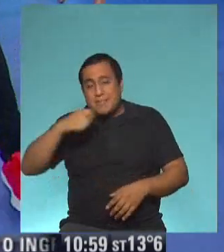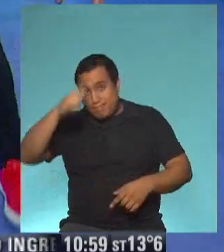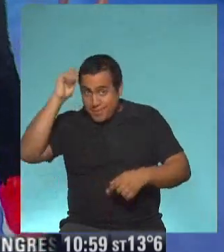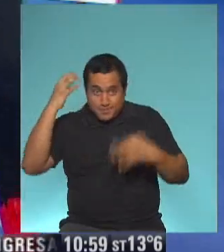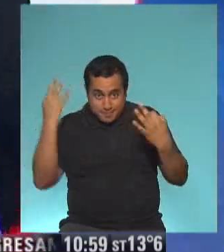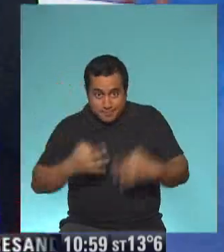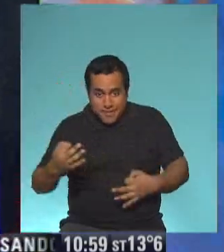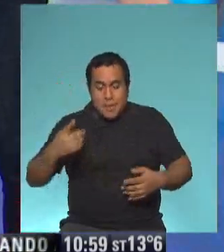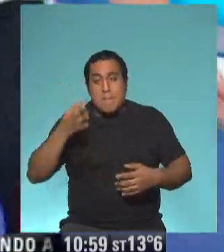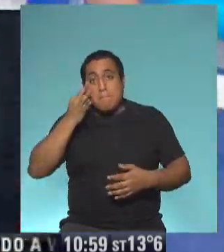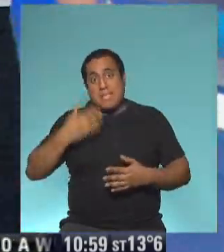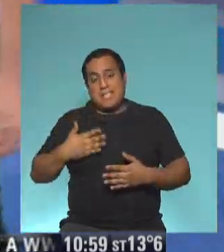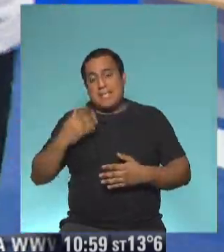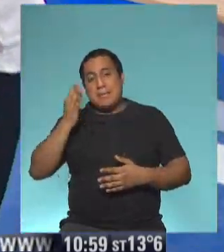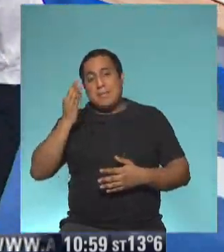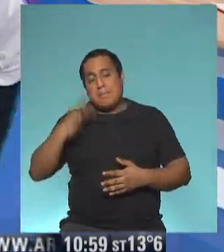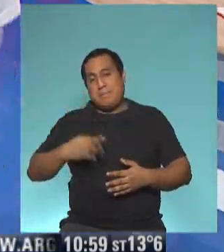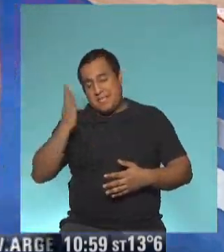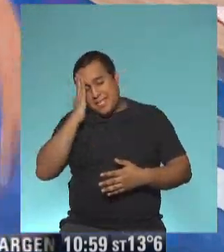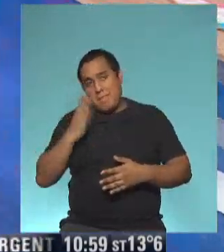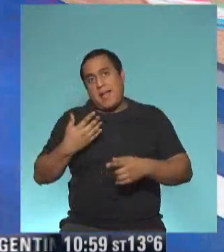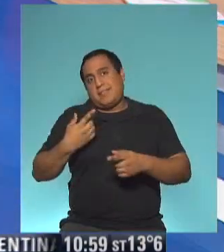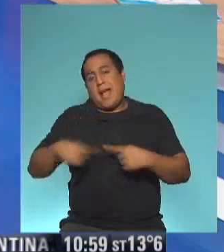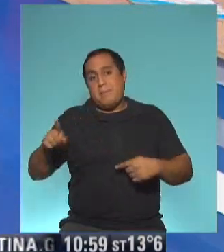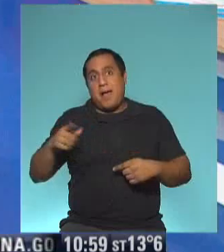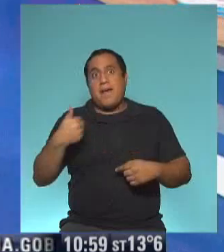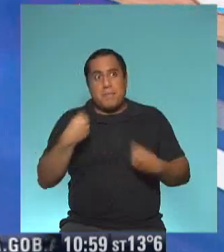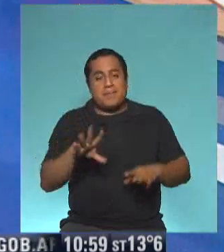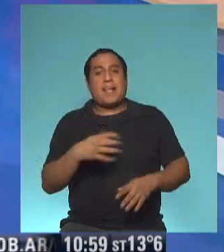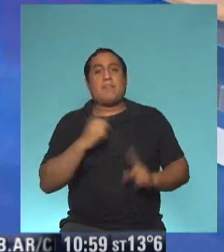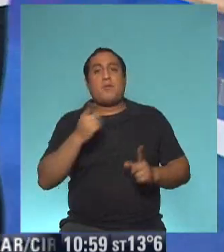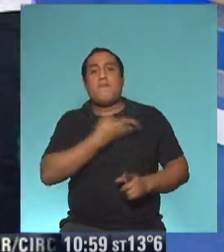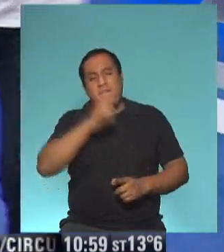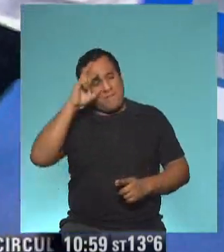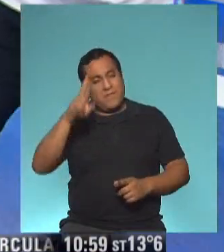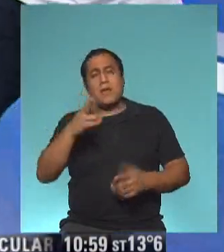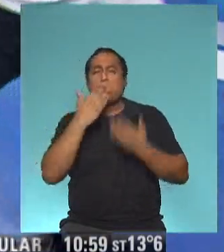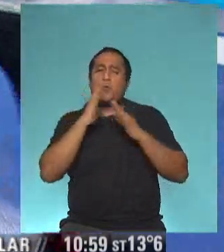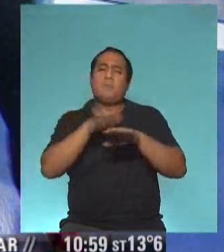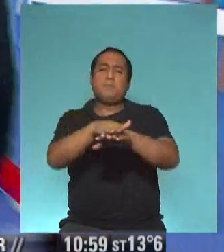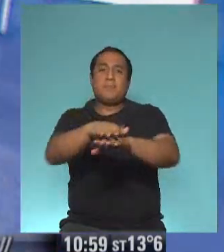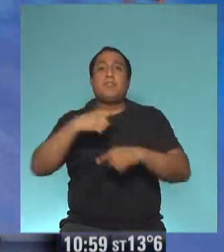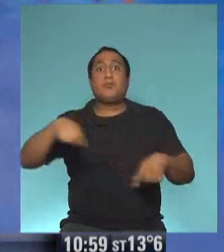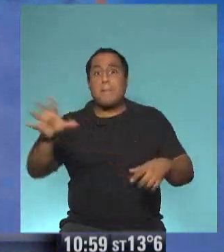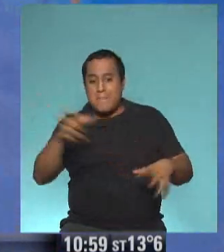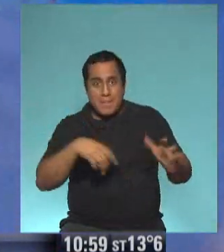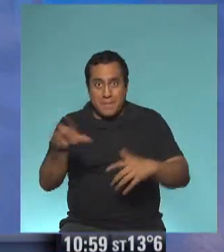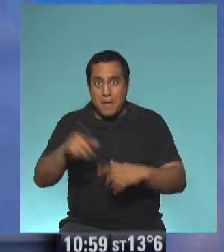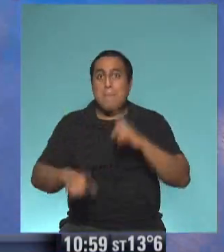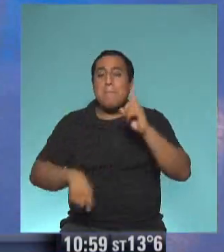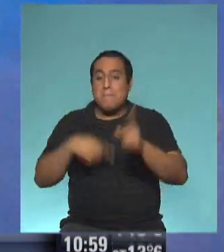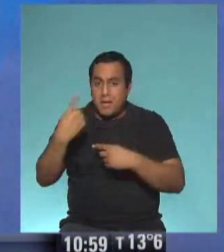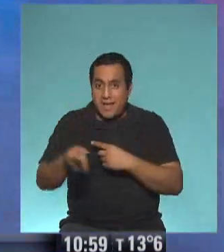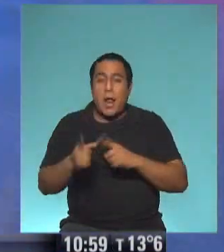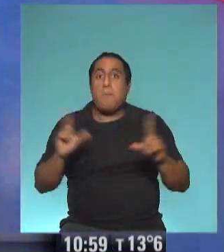bien saquen del piso más porque empieza la clase de la seño oferta así que un beso paloma para todos junten todas las cositas que mañana tenemos otro